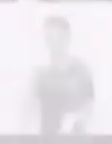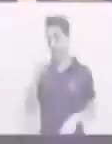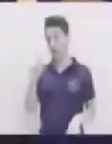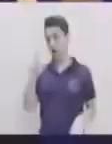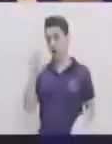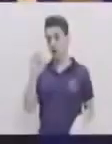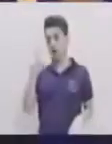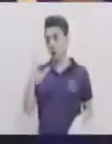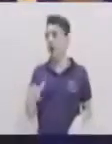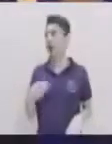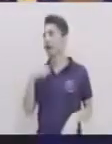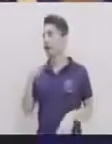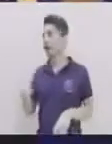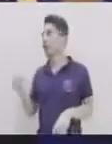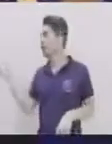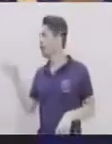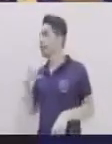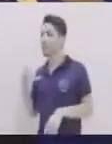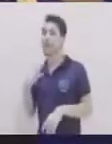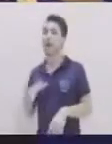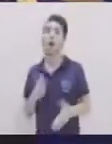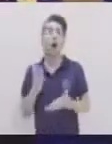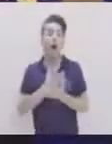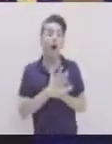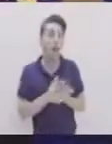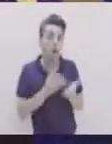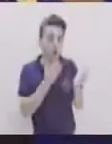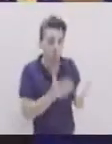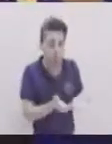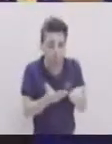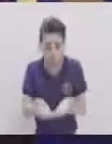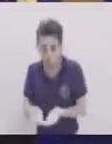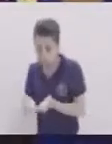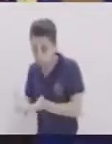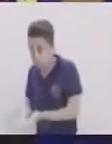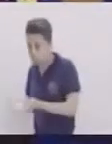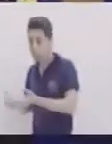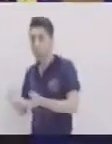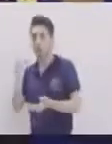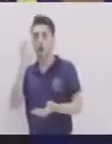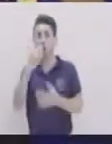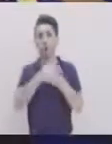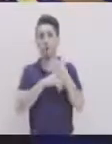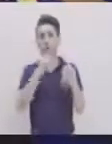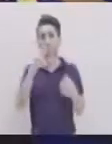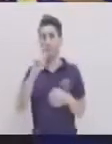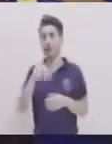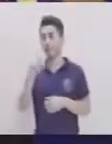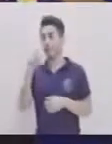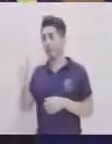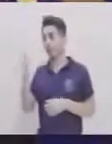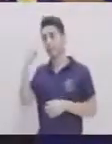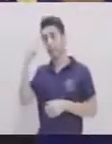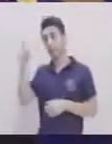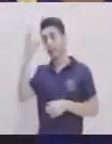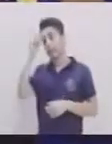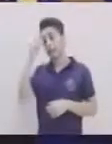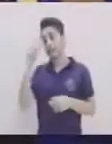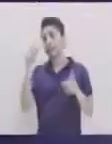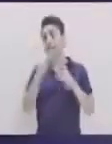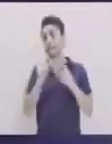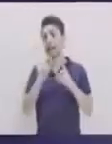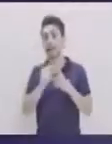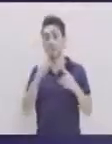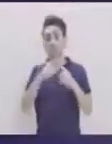agua. El día de hoy coloqué algunas ofrendas en este punto cardinal y vamos a estar aprendiendo el vocablo en